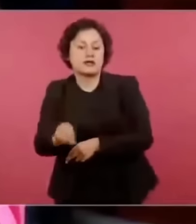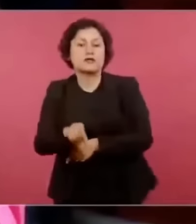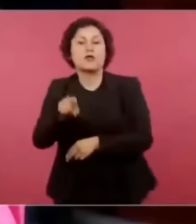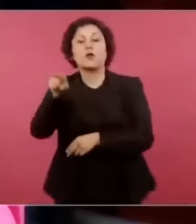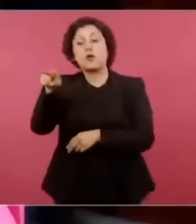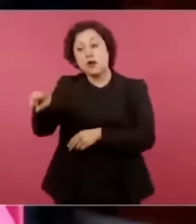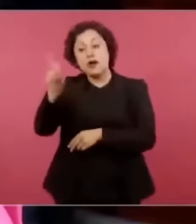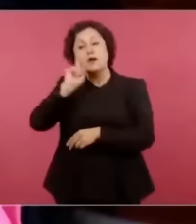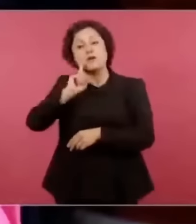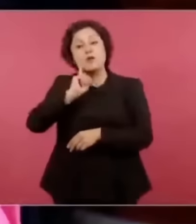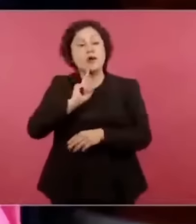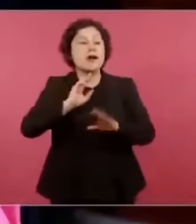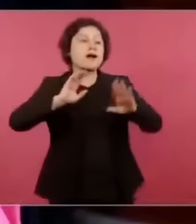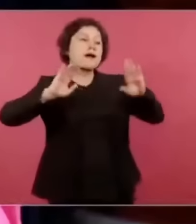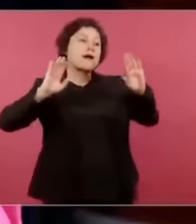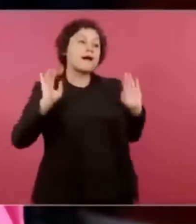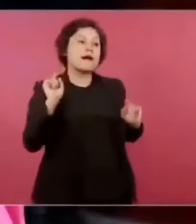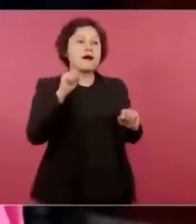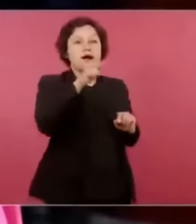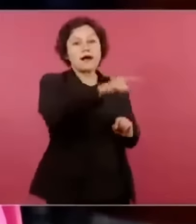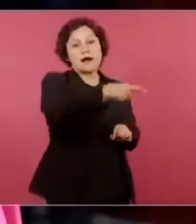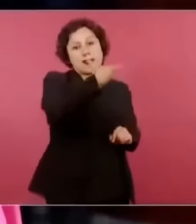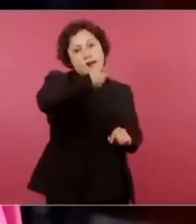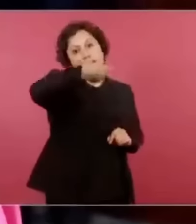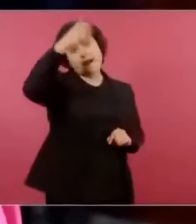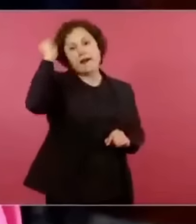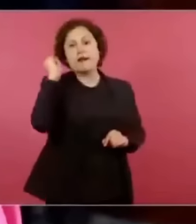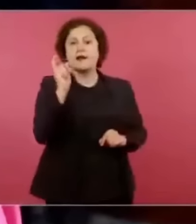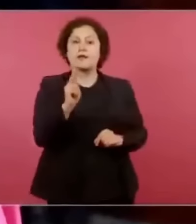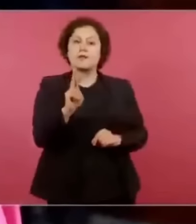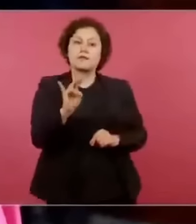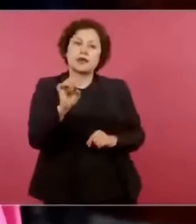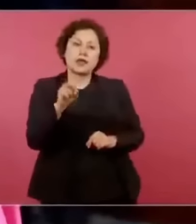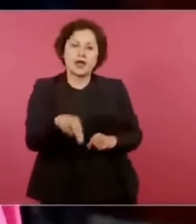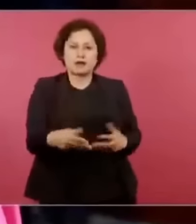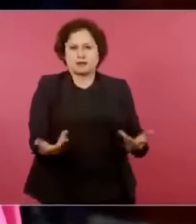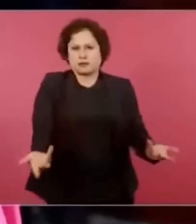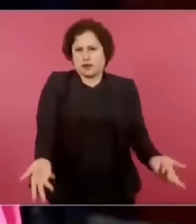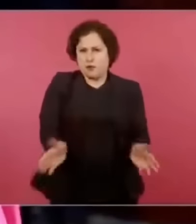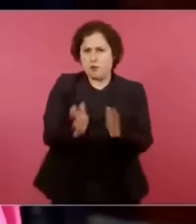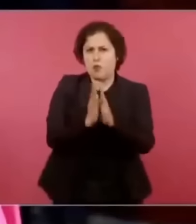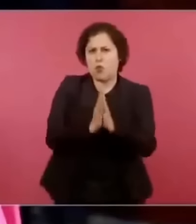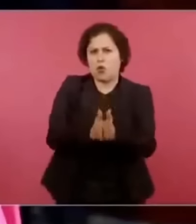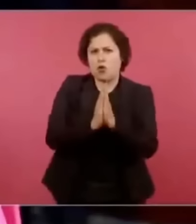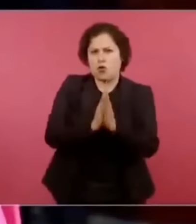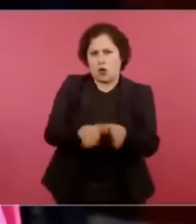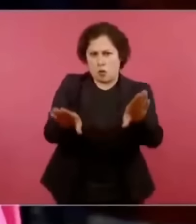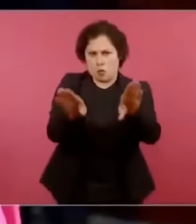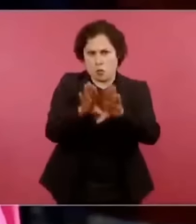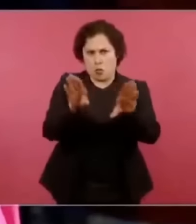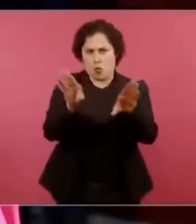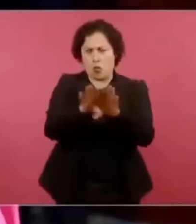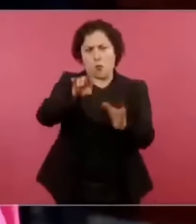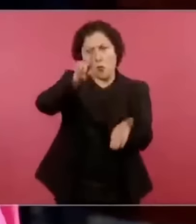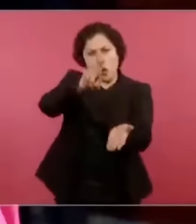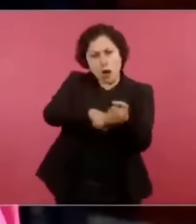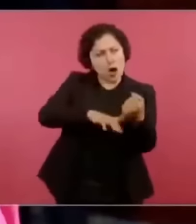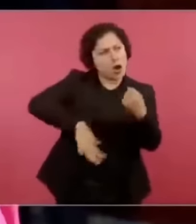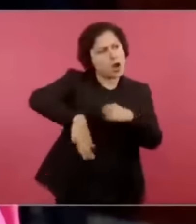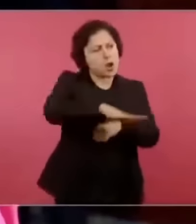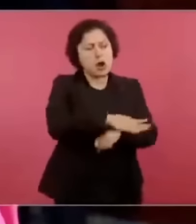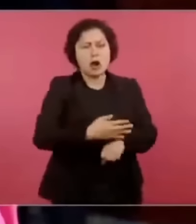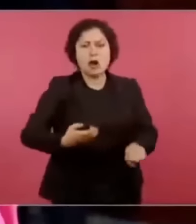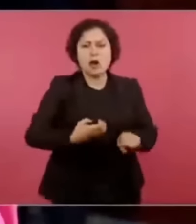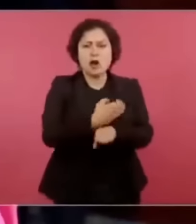la candidata del PRIAN. Oiga, ¿con qué cara? Si ya tiene lleno de panistas, sí, sí, en Sonora, sí, y de